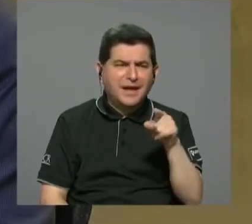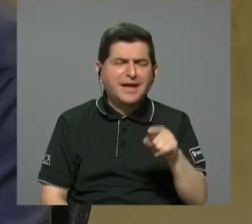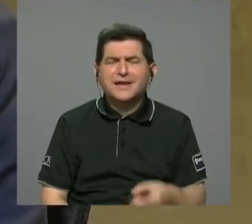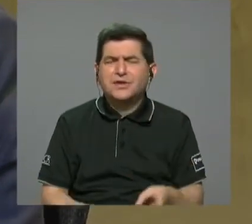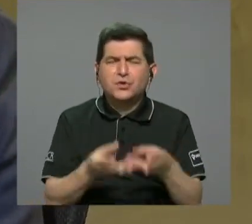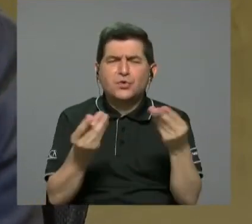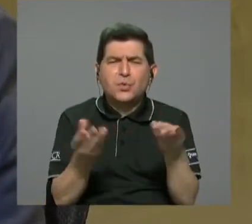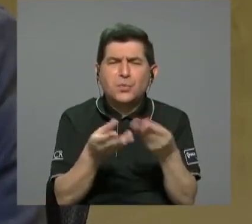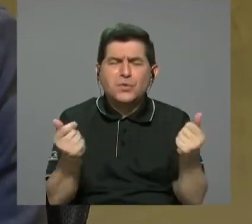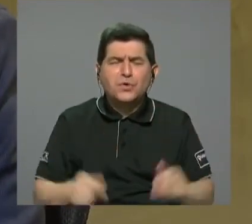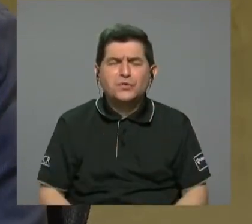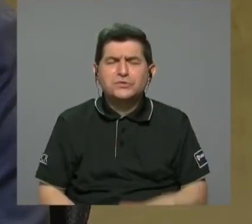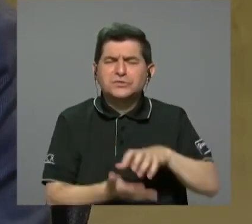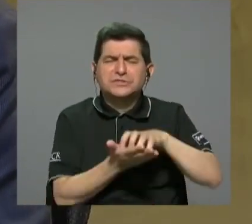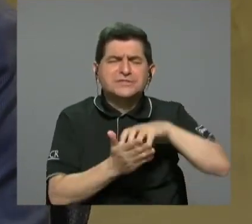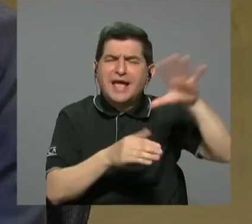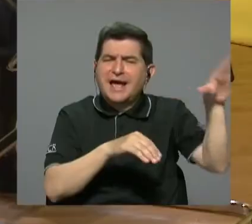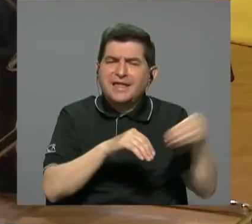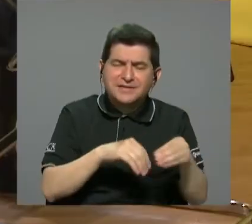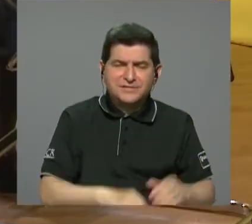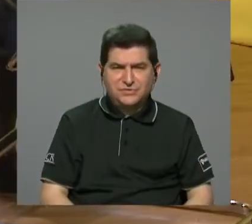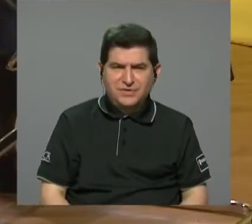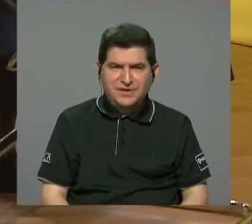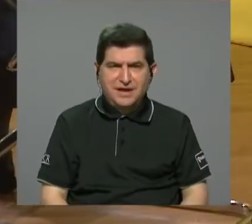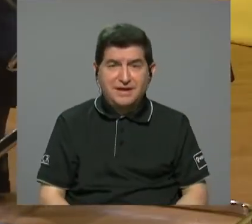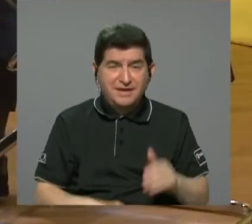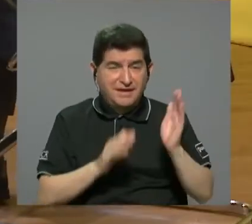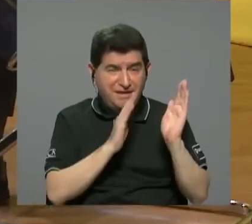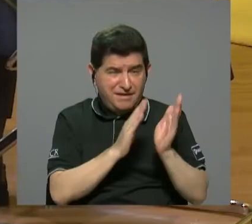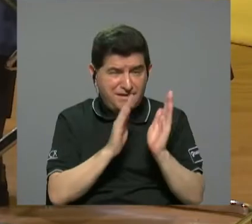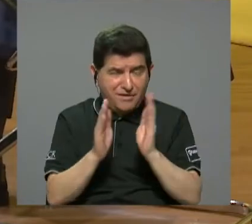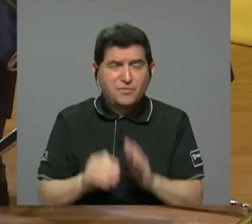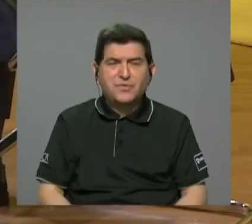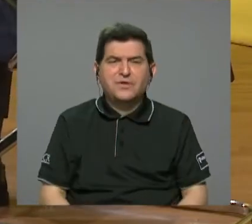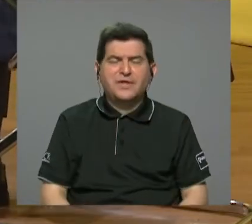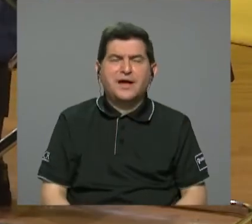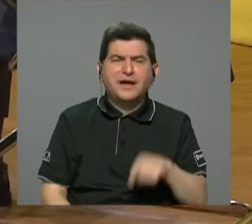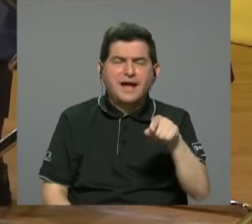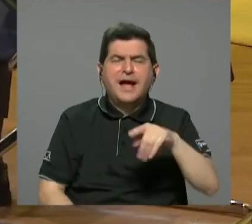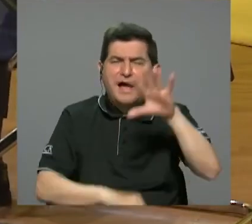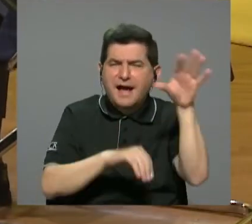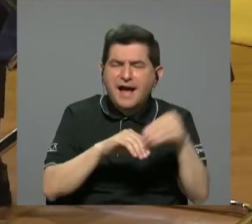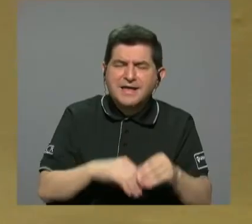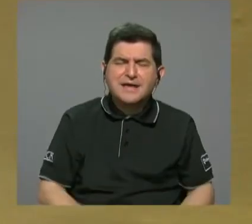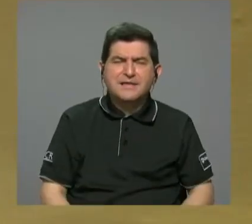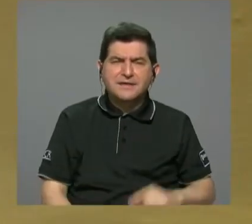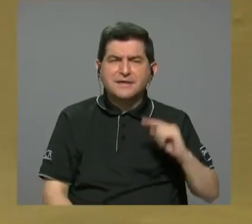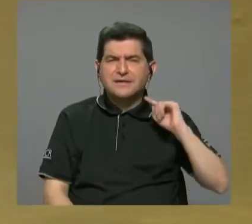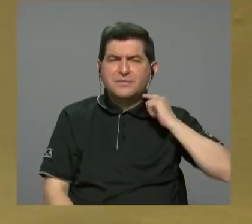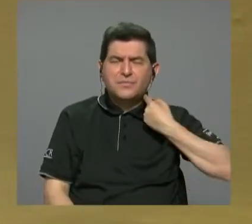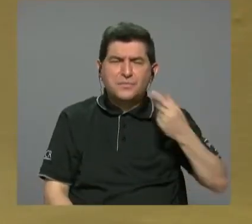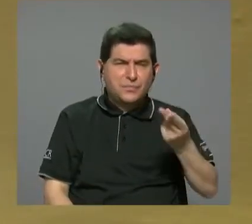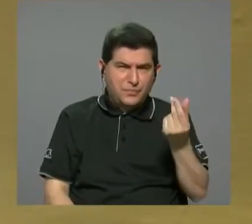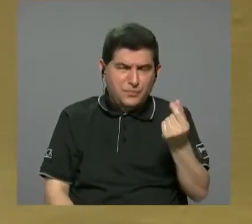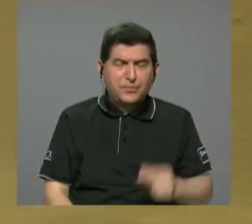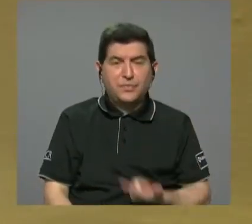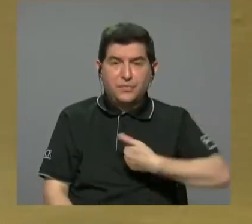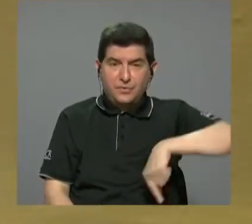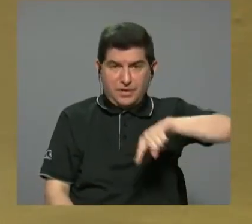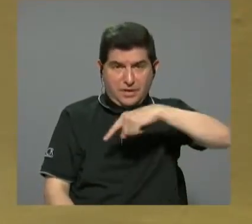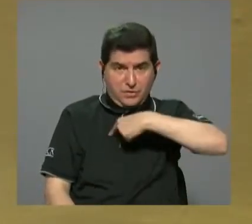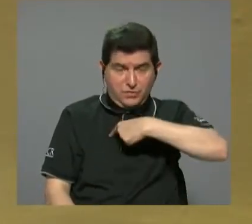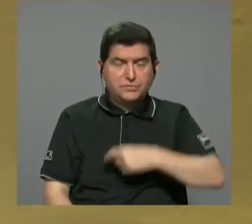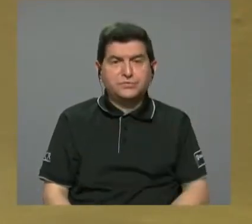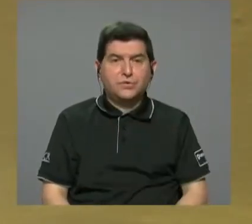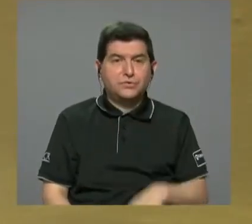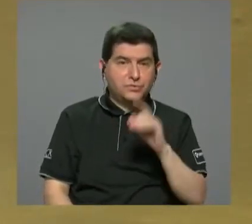una incertidumbre adicional que entonces cierto, hay que ir acomodando la supervisión. Una nota de pie de página sobre eso. inflación. Las inflaciones que nos tocó